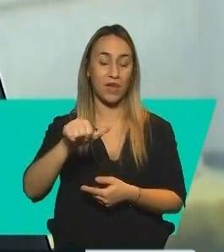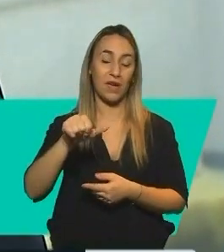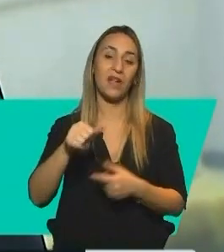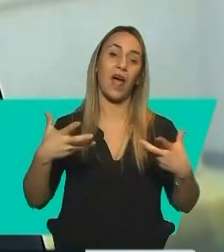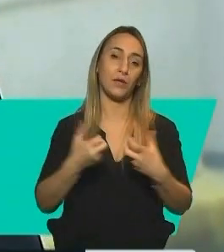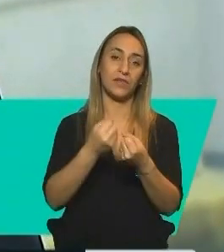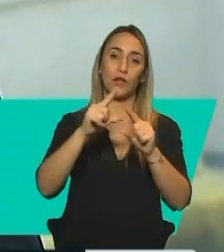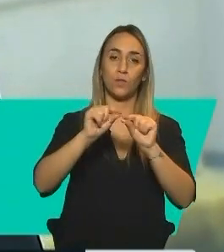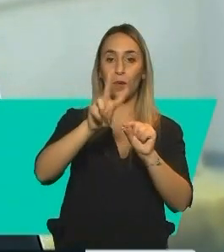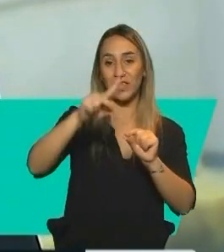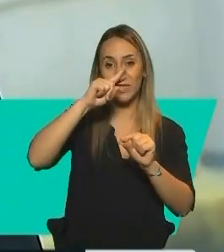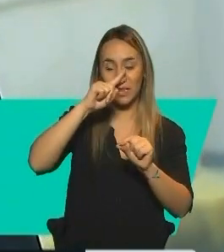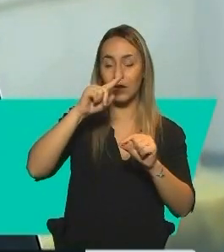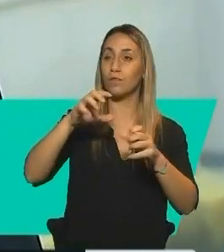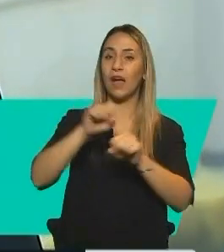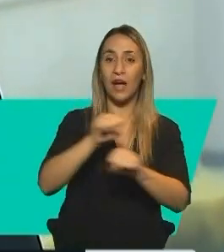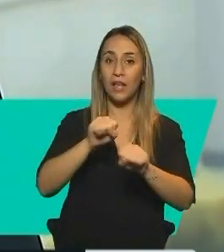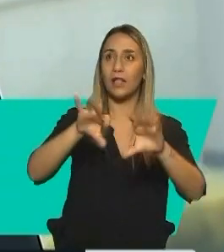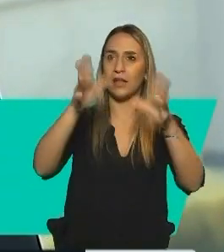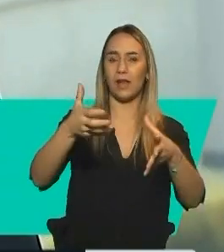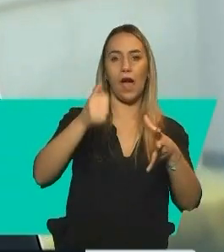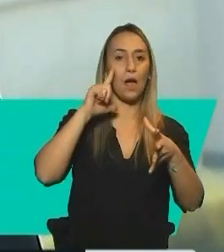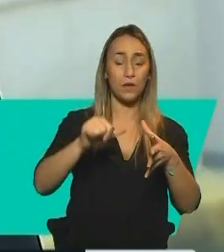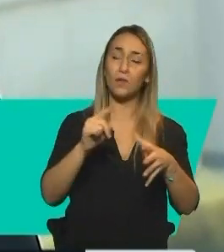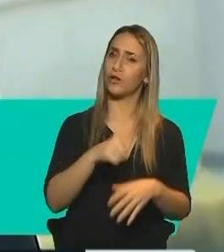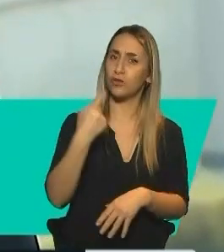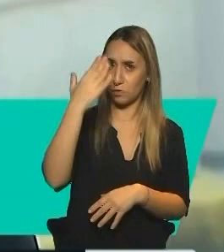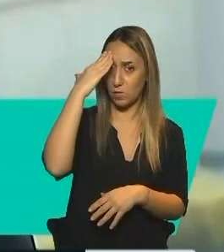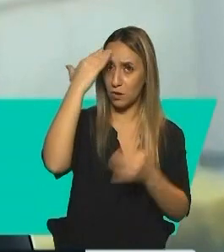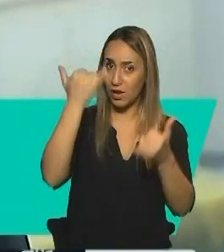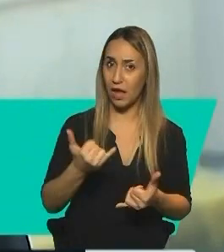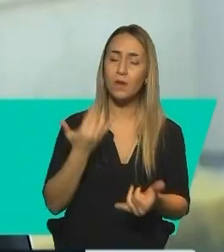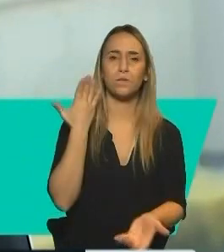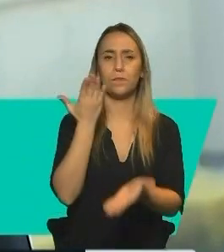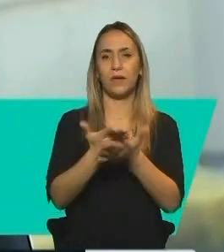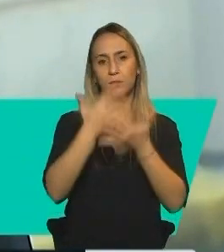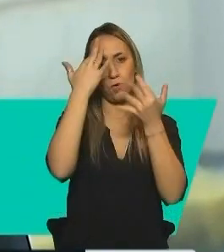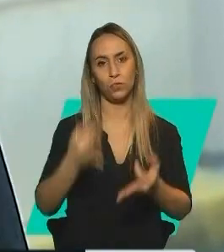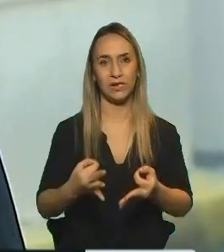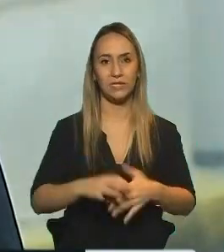atentado contra la AMIA. Porque tenemos memoria, exigimos justicia.